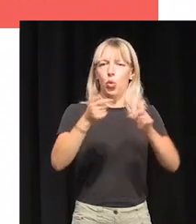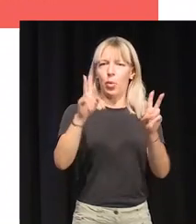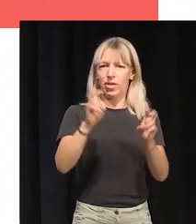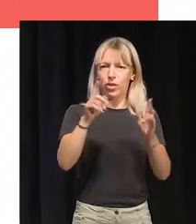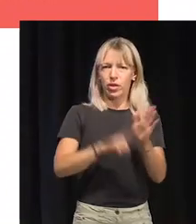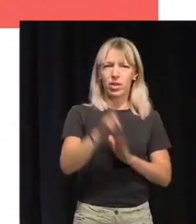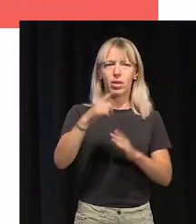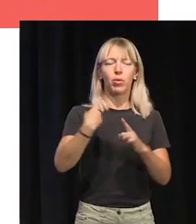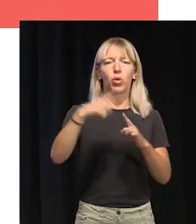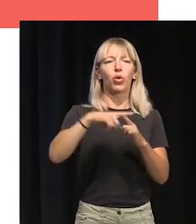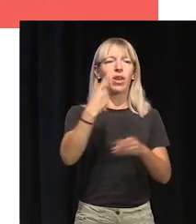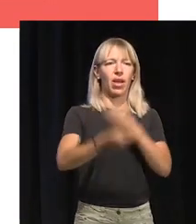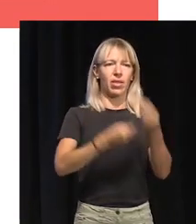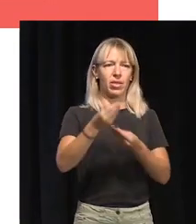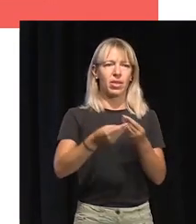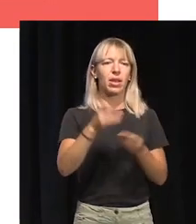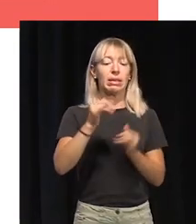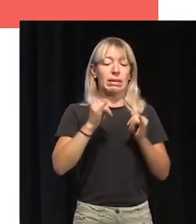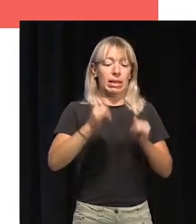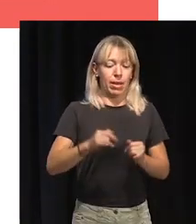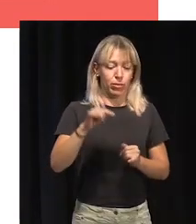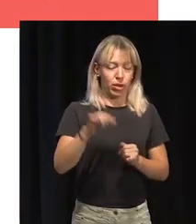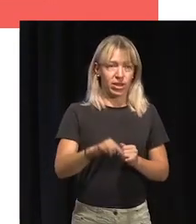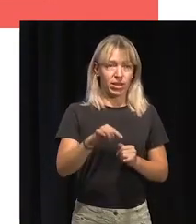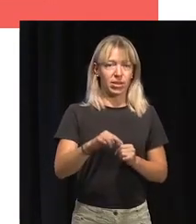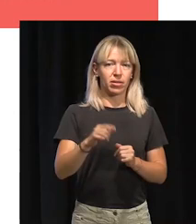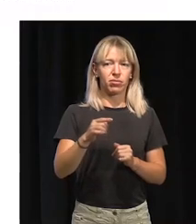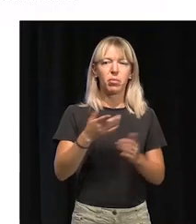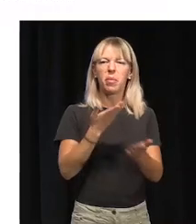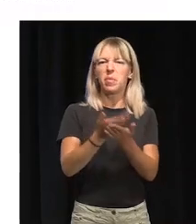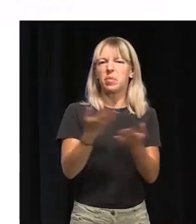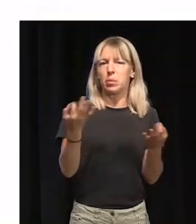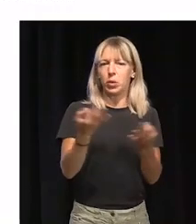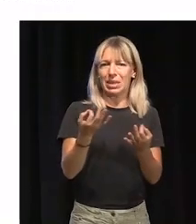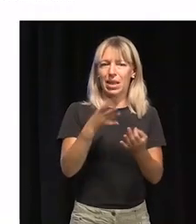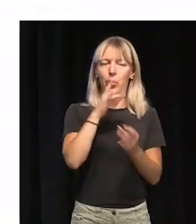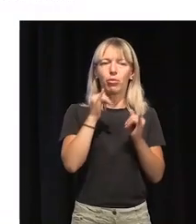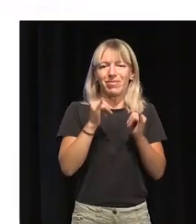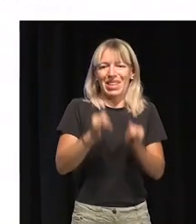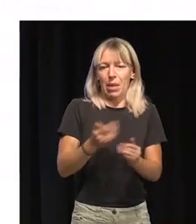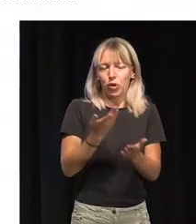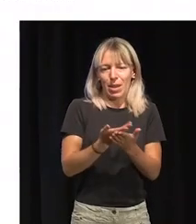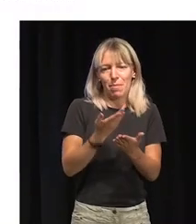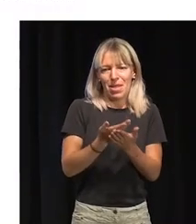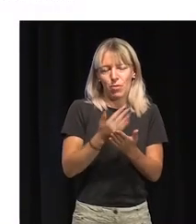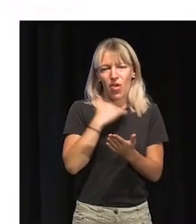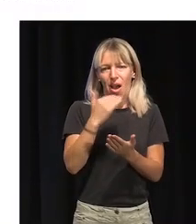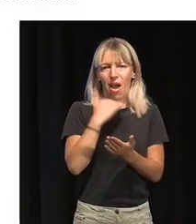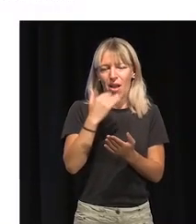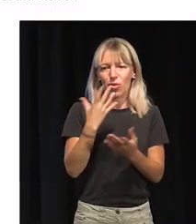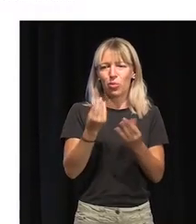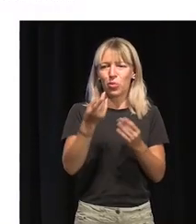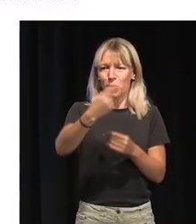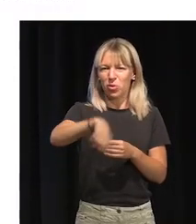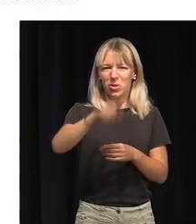hacen. Y cuando llegamos aquí, ¿qué os pedimos? Porque claro, llegamos y os pedimos algo que muchos de